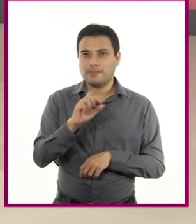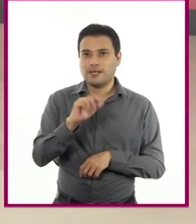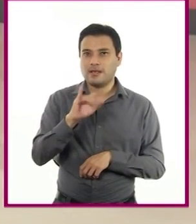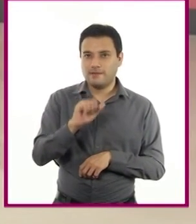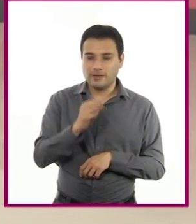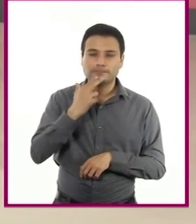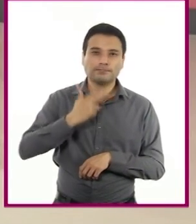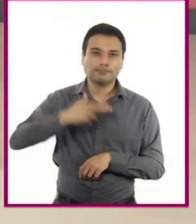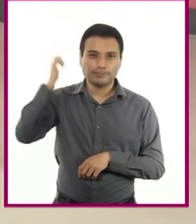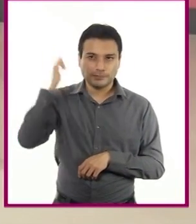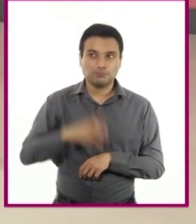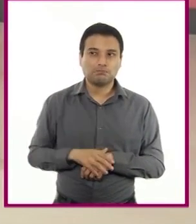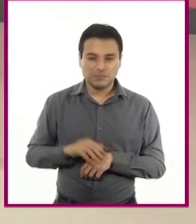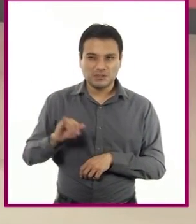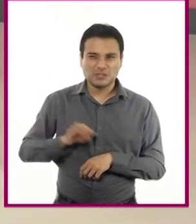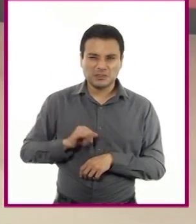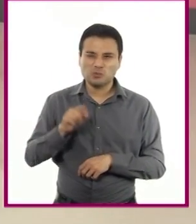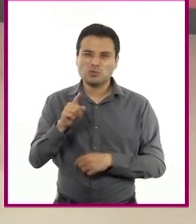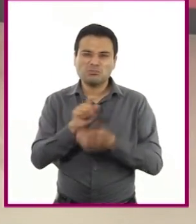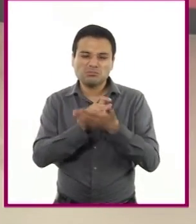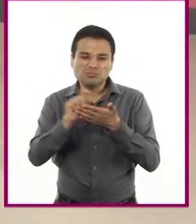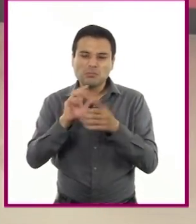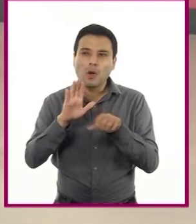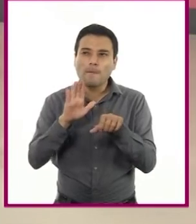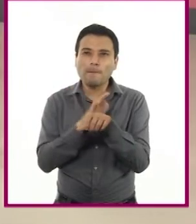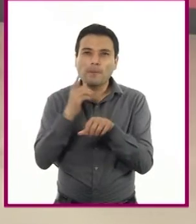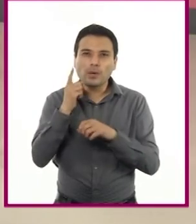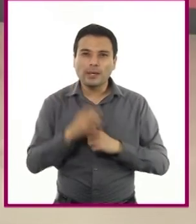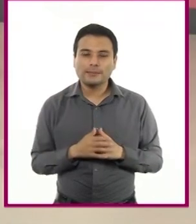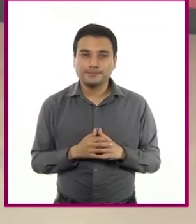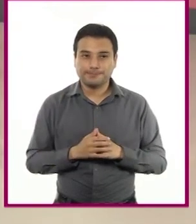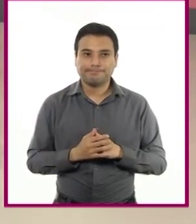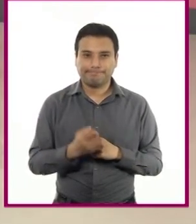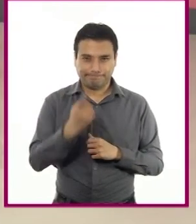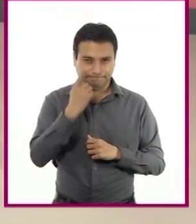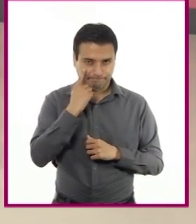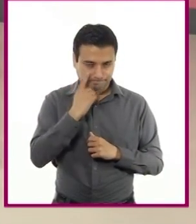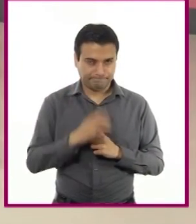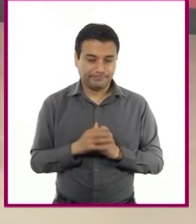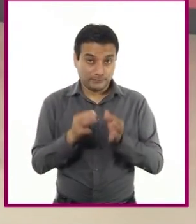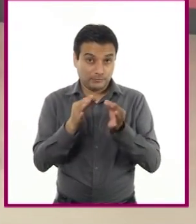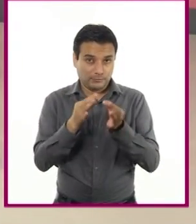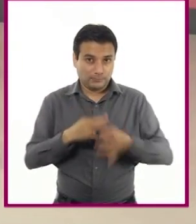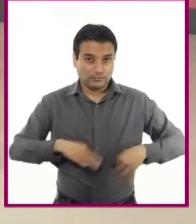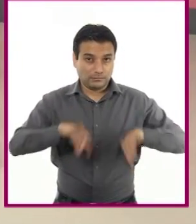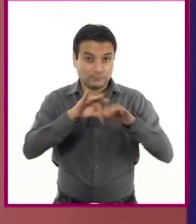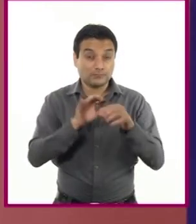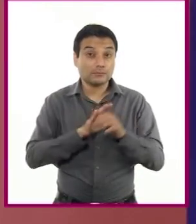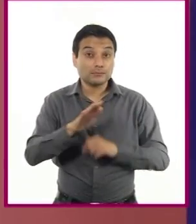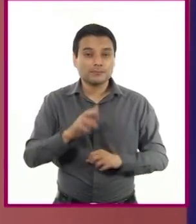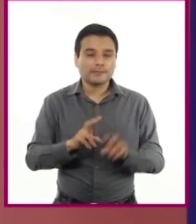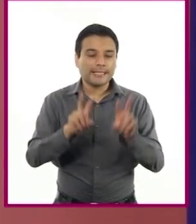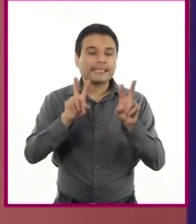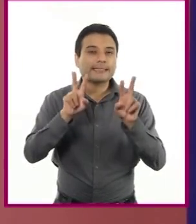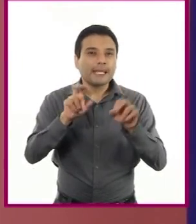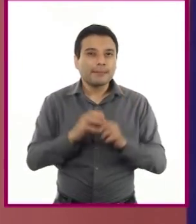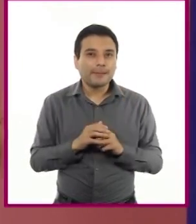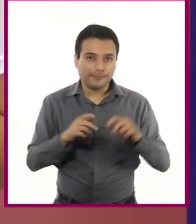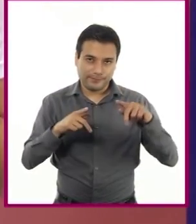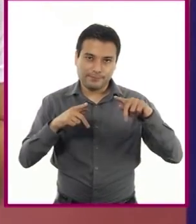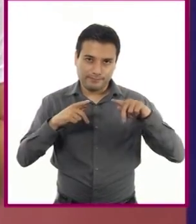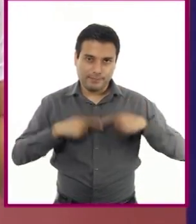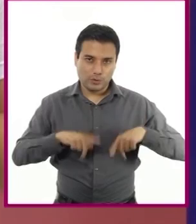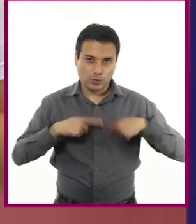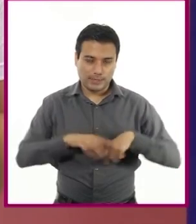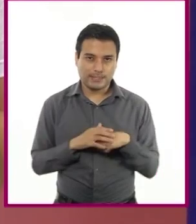interesantes. Ahora dime tus razones. Pues de lo que se me hace importante analizar son los temas y los personajes.